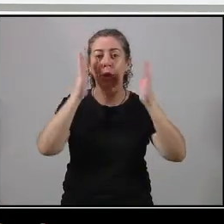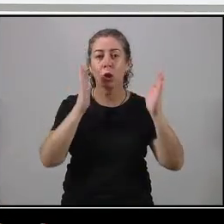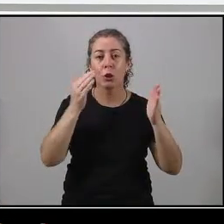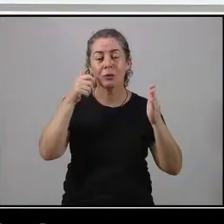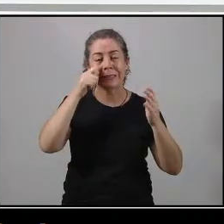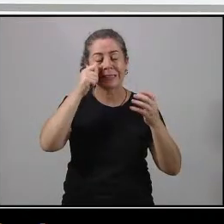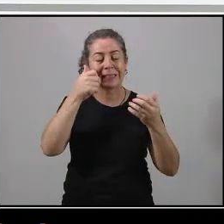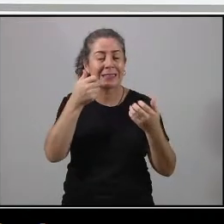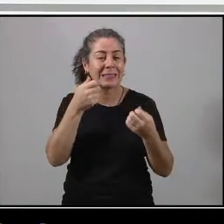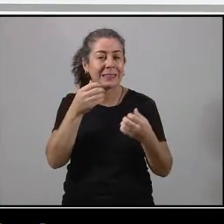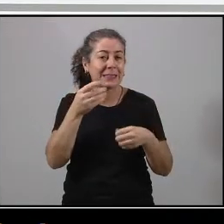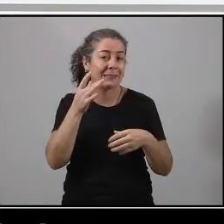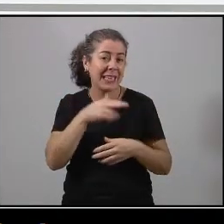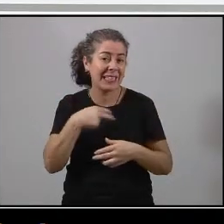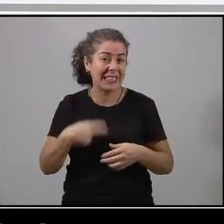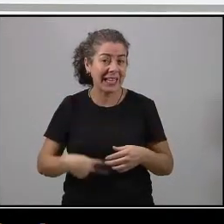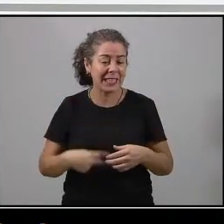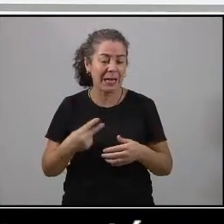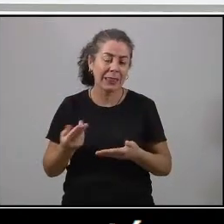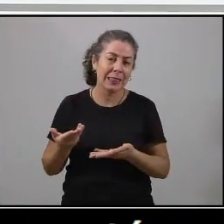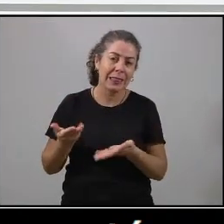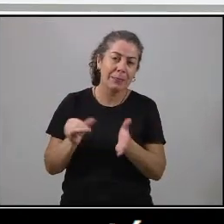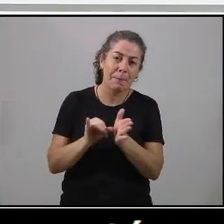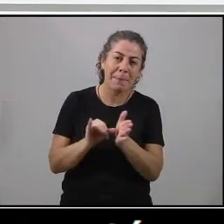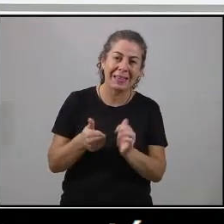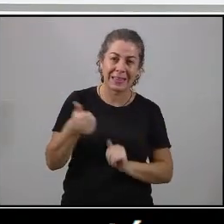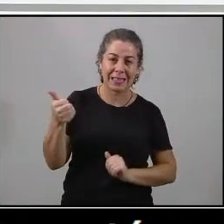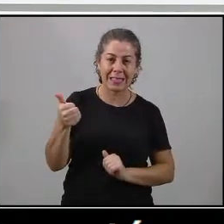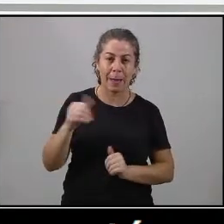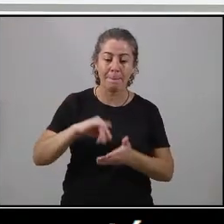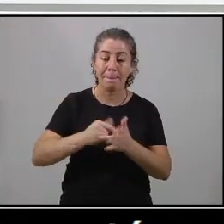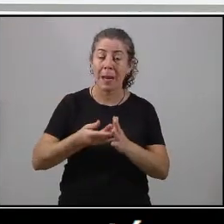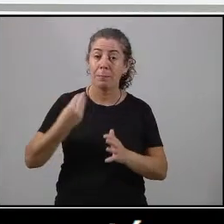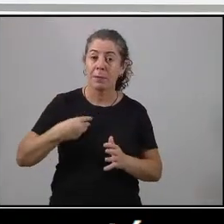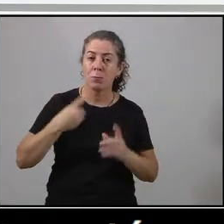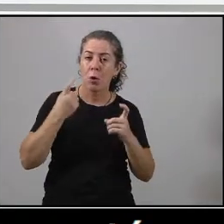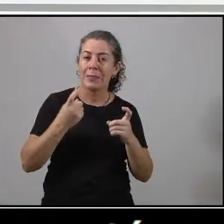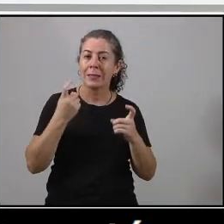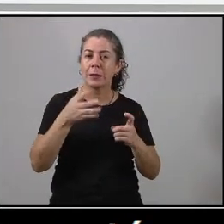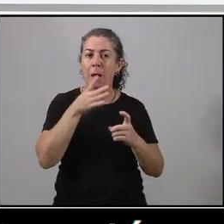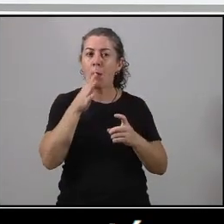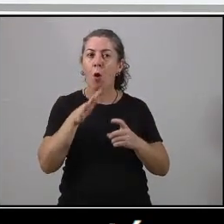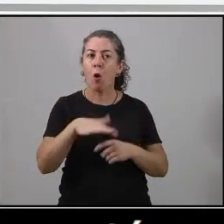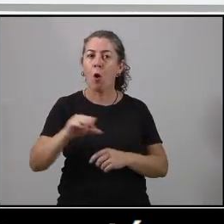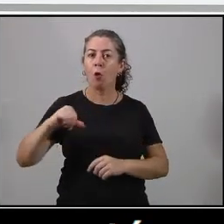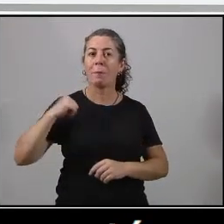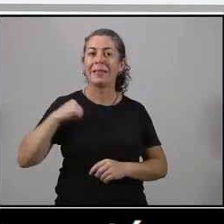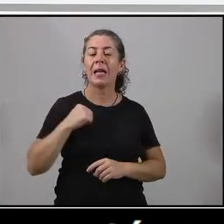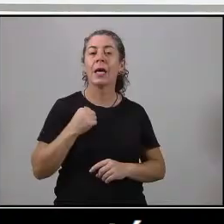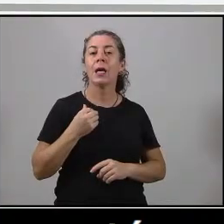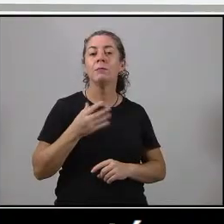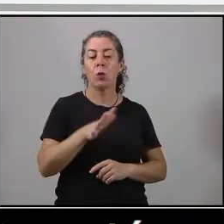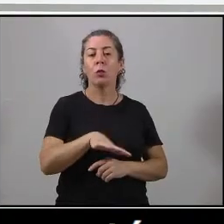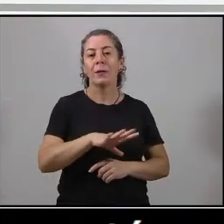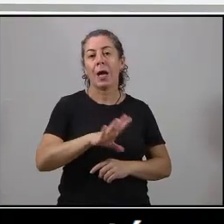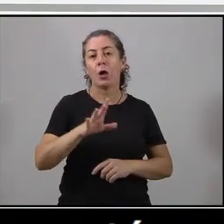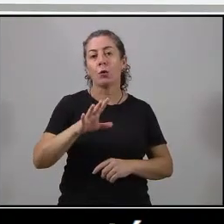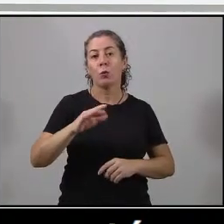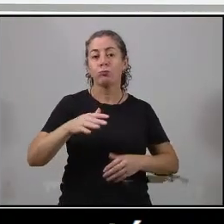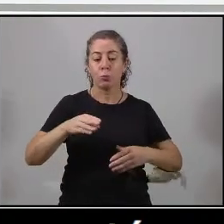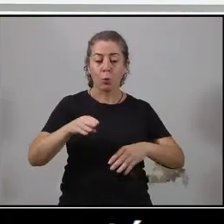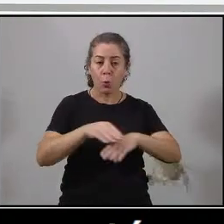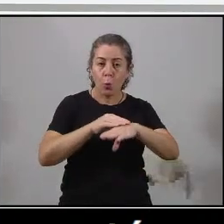sanitaria. Este plan pretende que los hospitales sean lugares donde los que, además de curar, que es el carácter